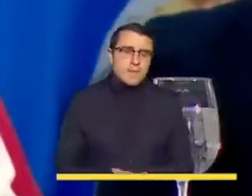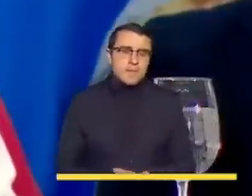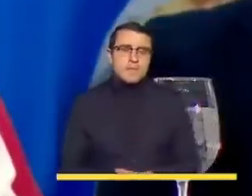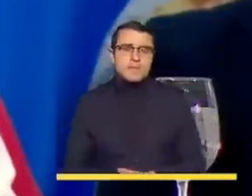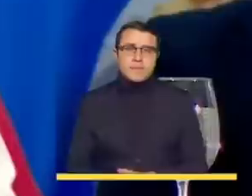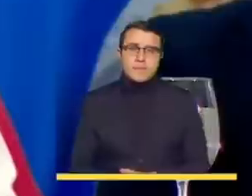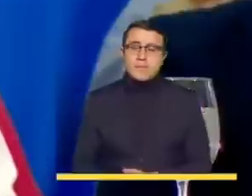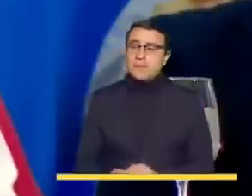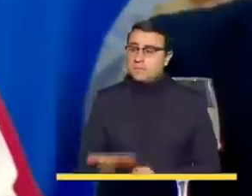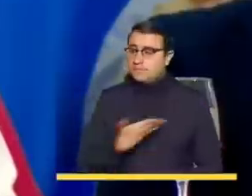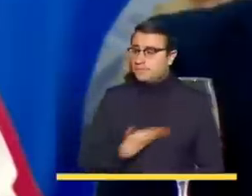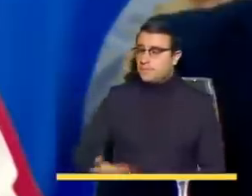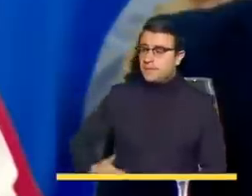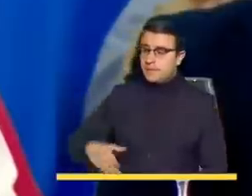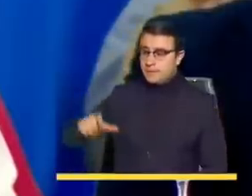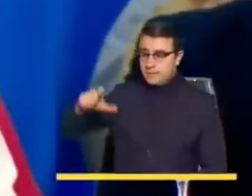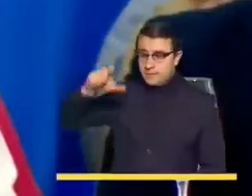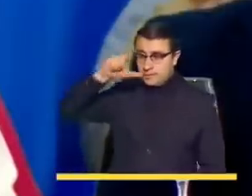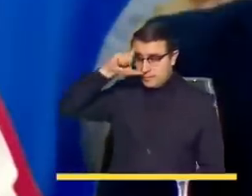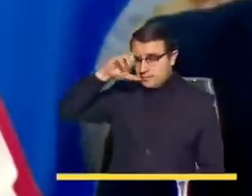el presidente Petro